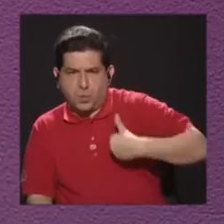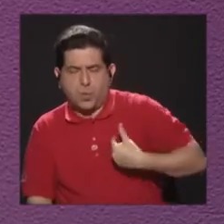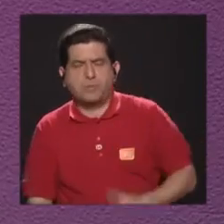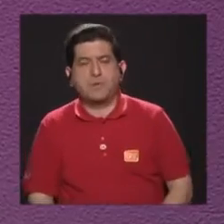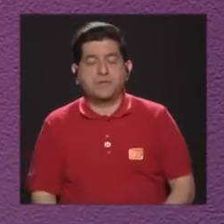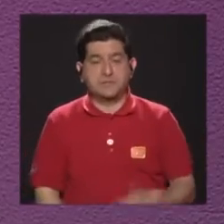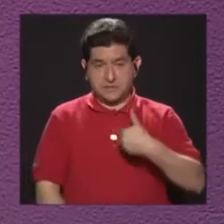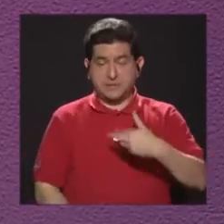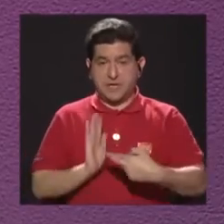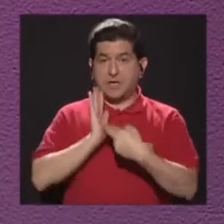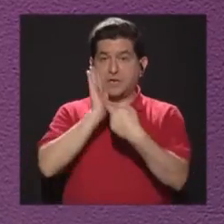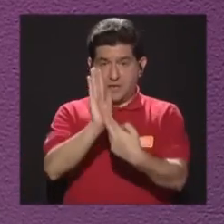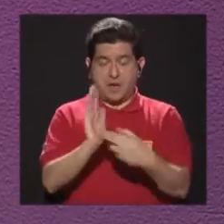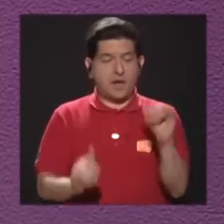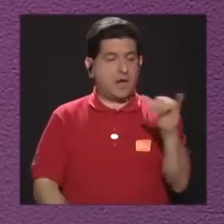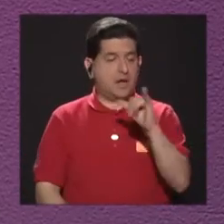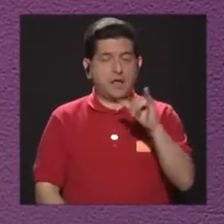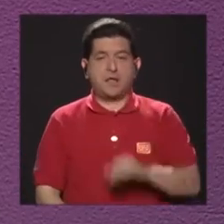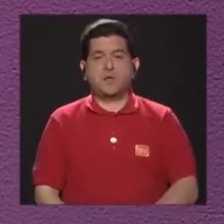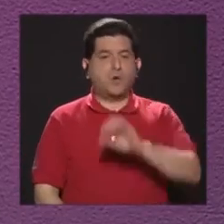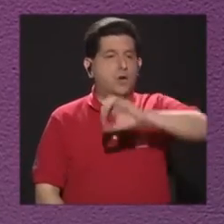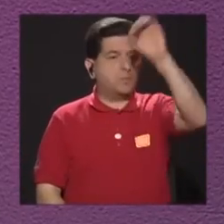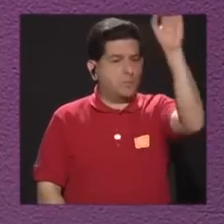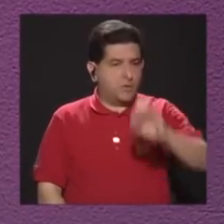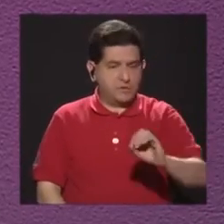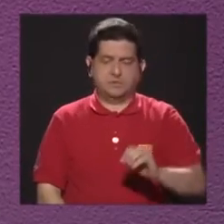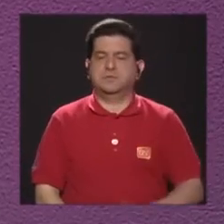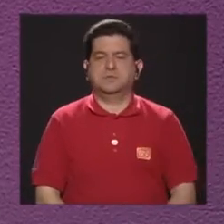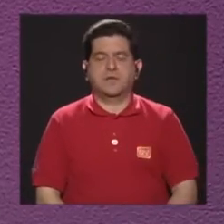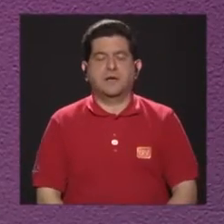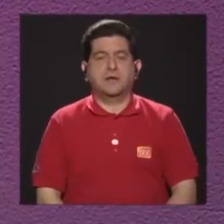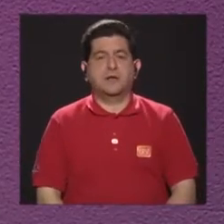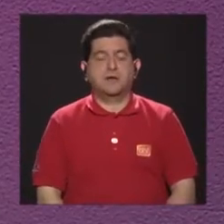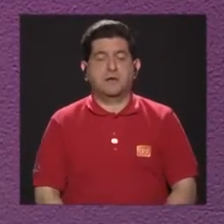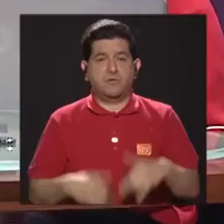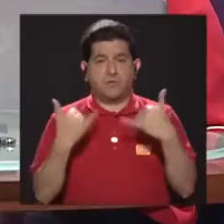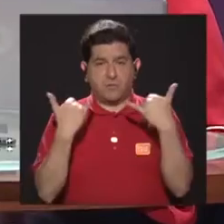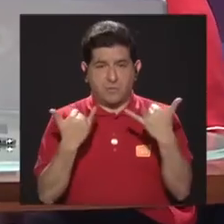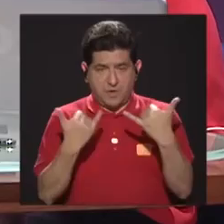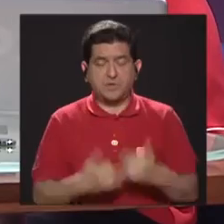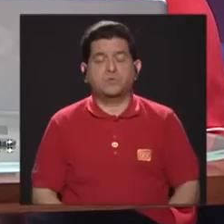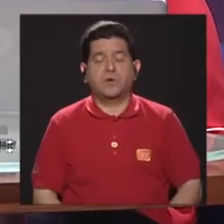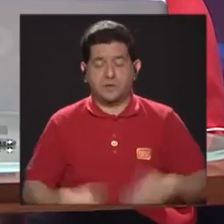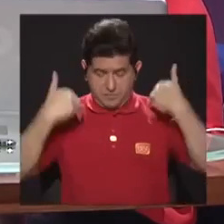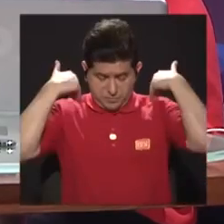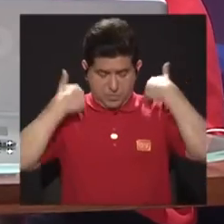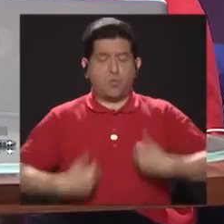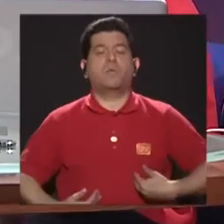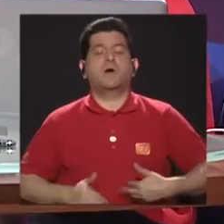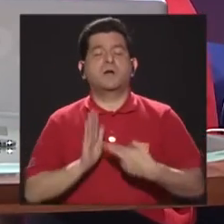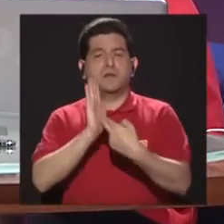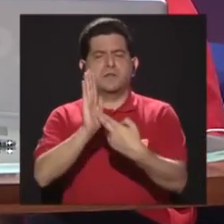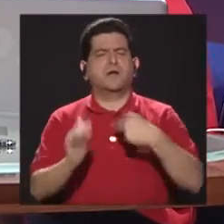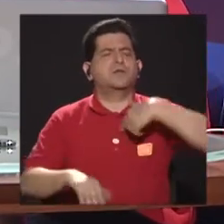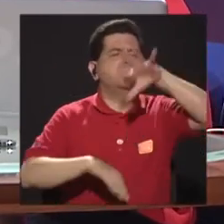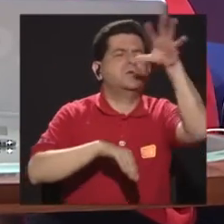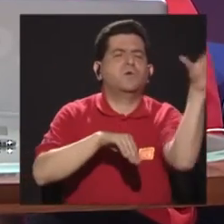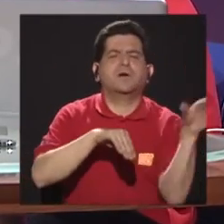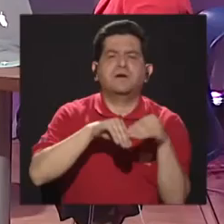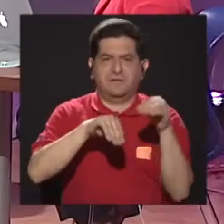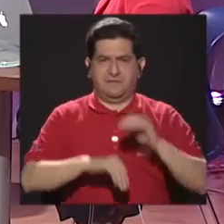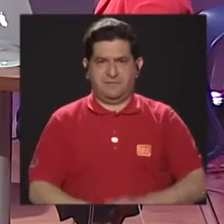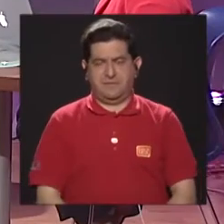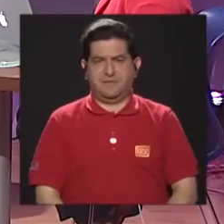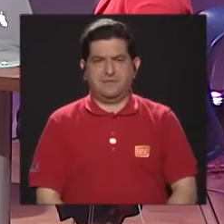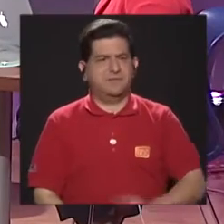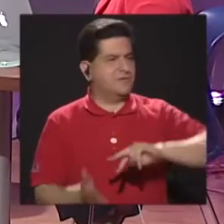estar representadas en esa misma proporción como estamos representadas en el espectro de la humanidad. Yo agregaría adicionalmente que